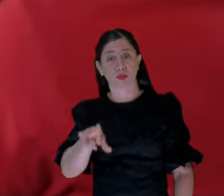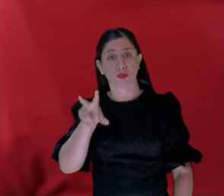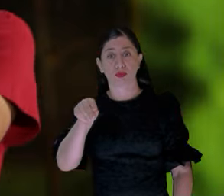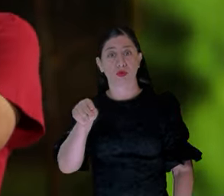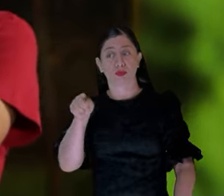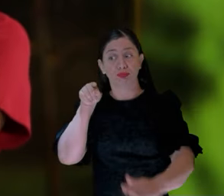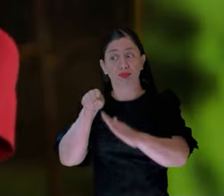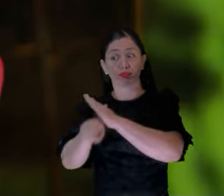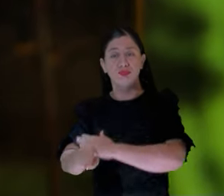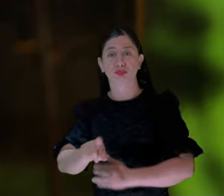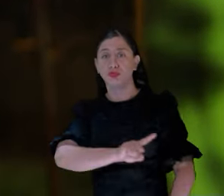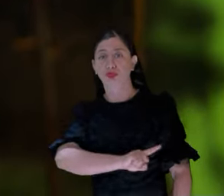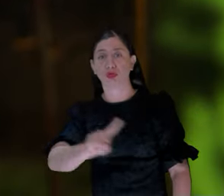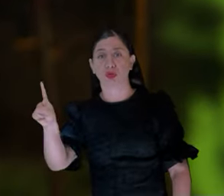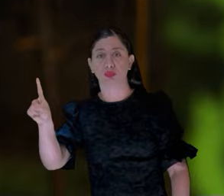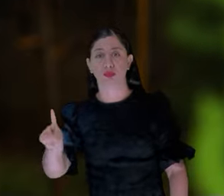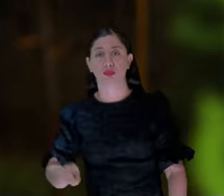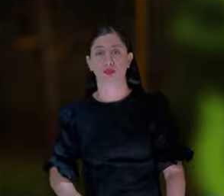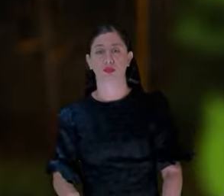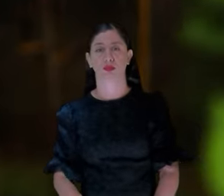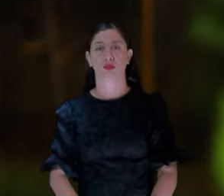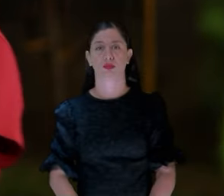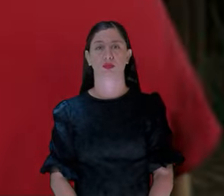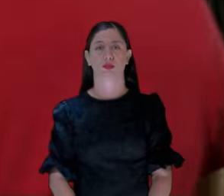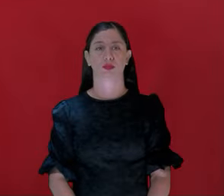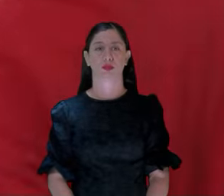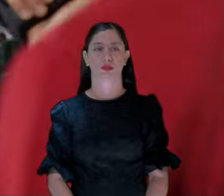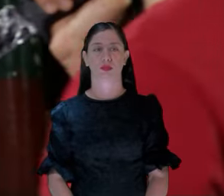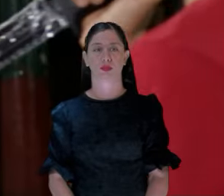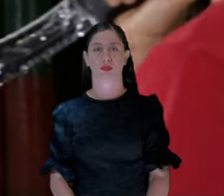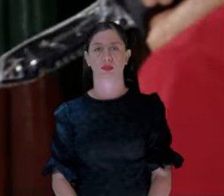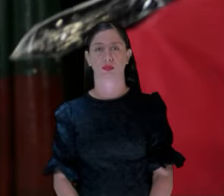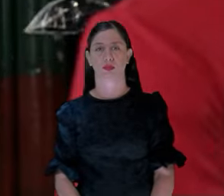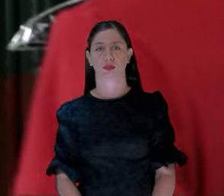no, usted no se ve para ningún lado.